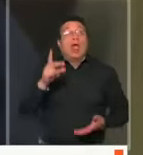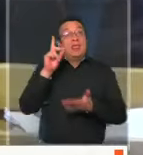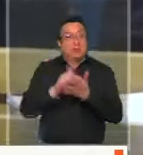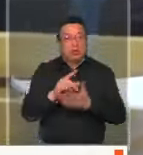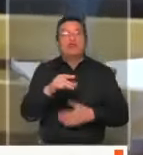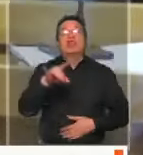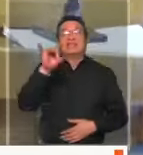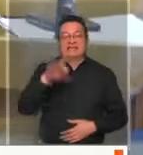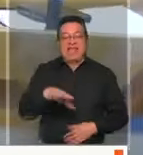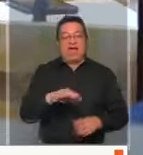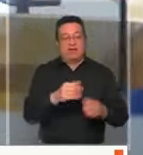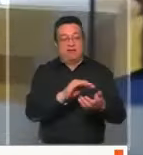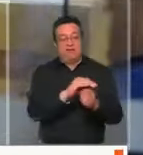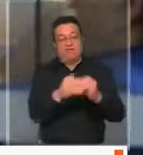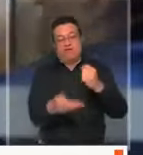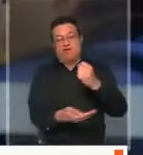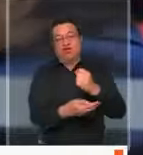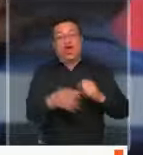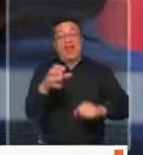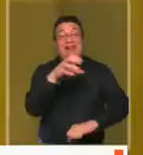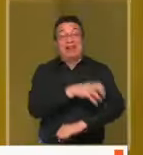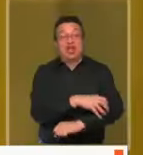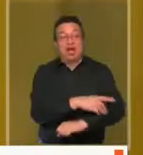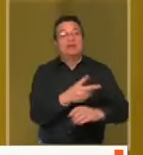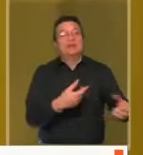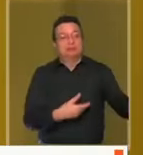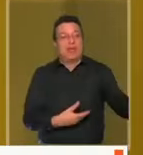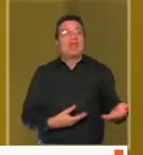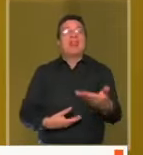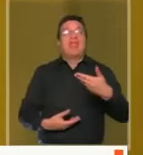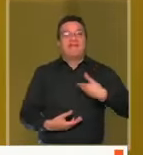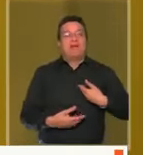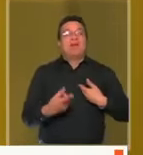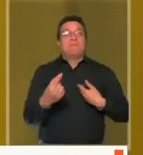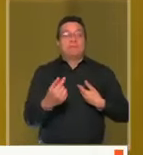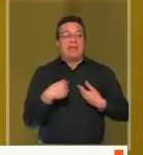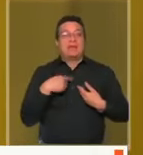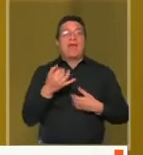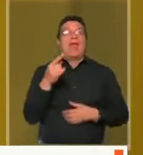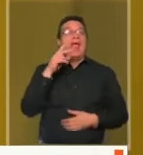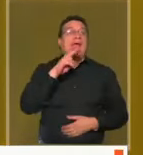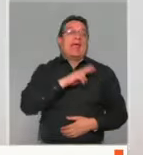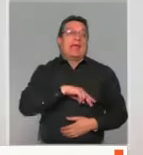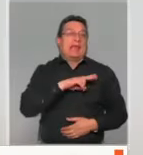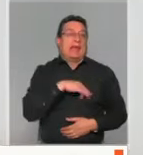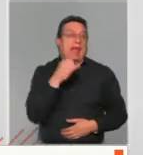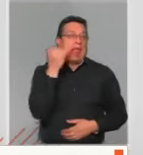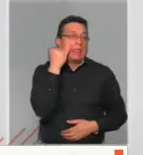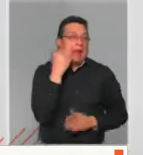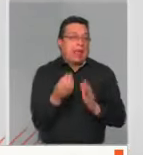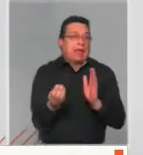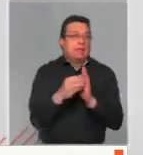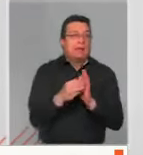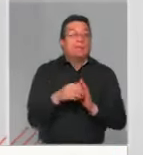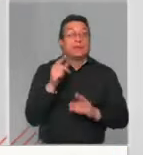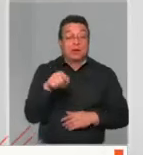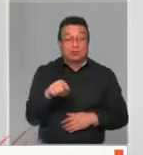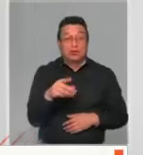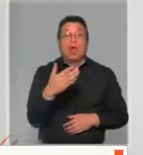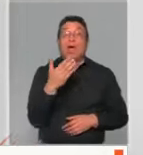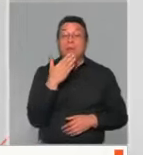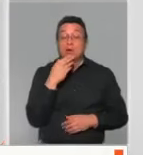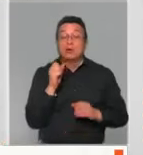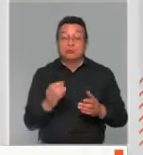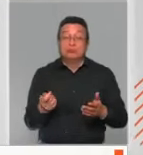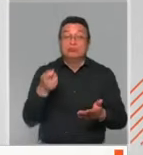conocimiento de que los fondos regionales que obtuvo Ortiz se usarían para devolverle su dinero con intereses. Entiendo que esta suma de dinero eventualmente